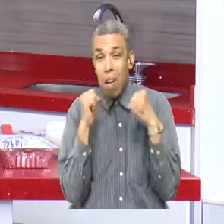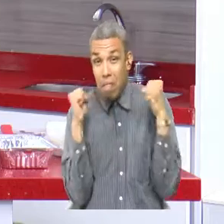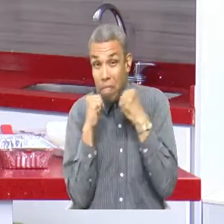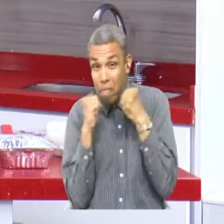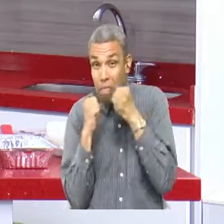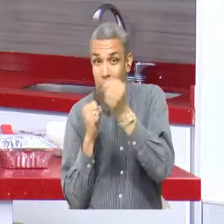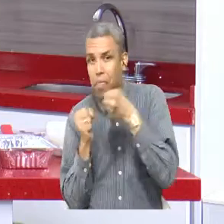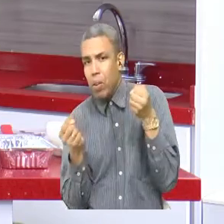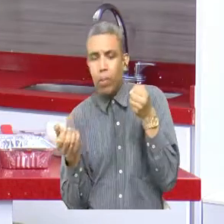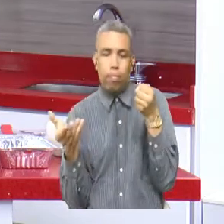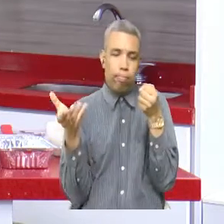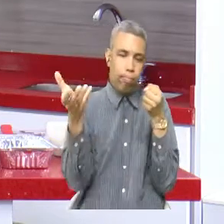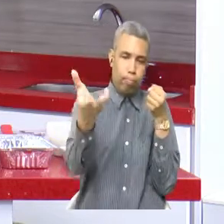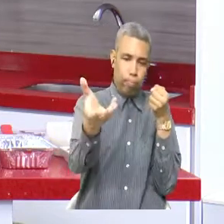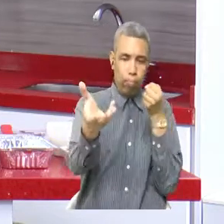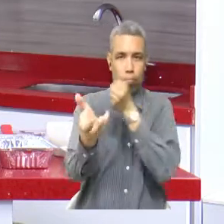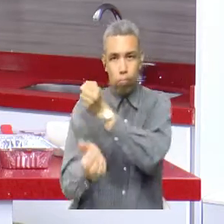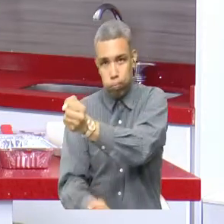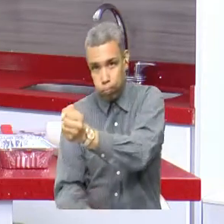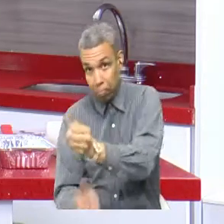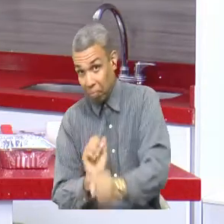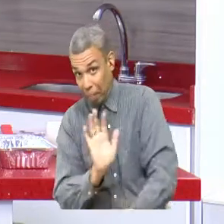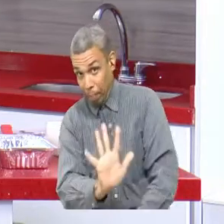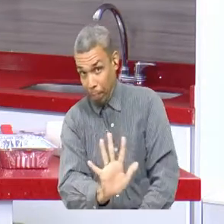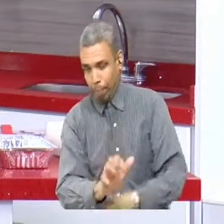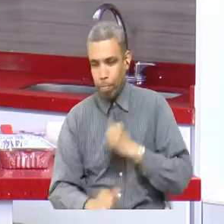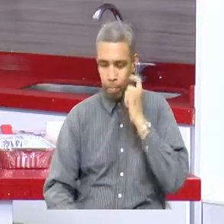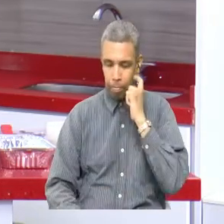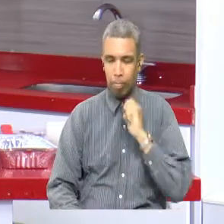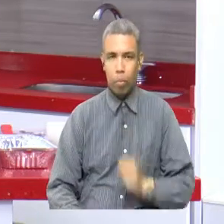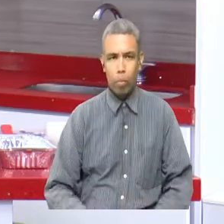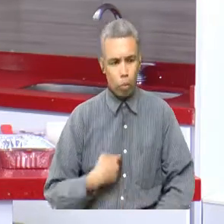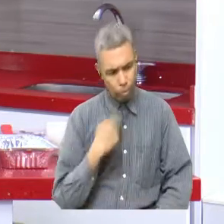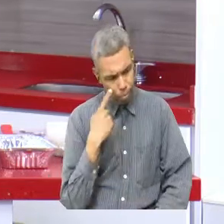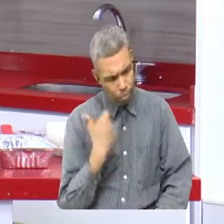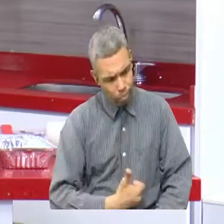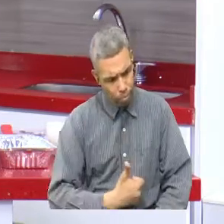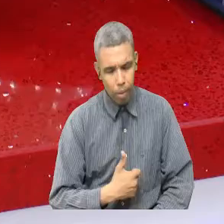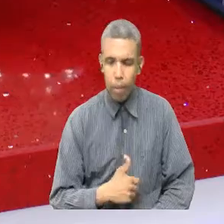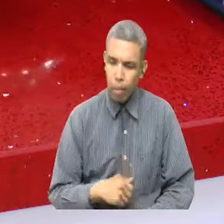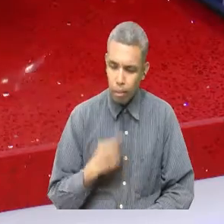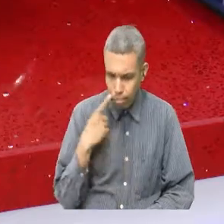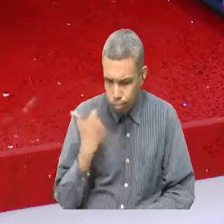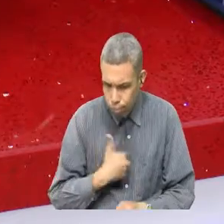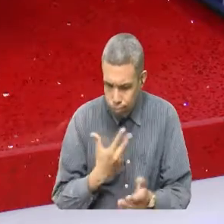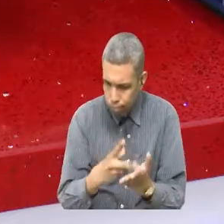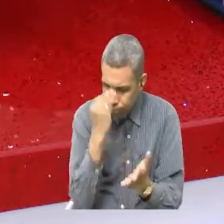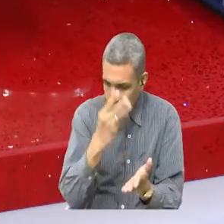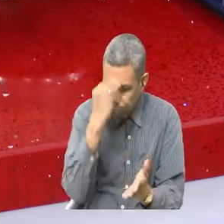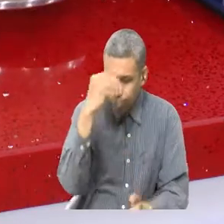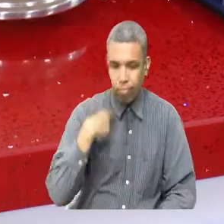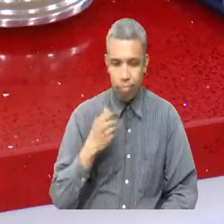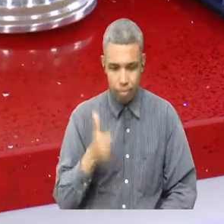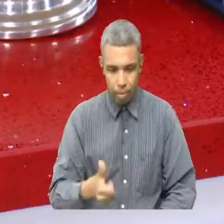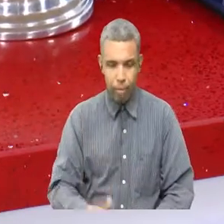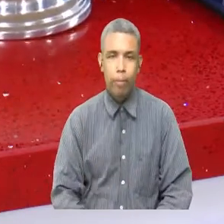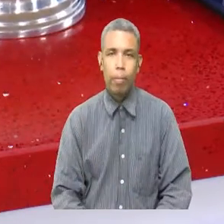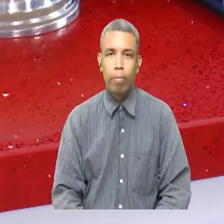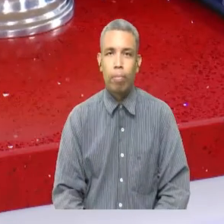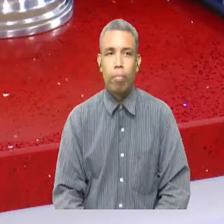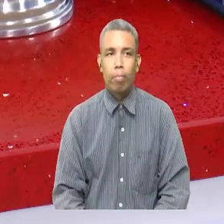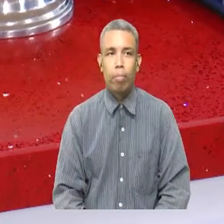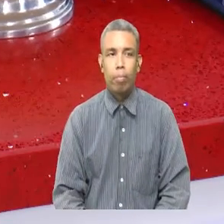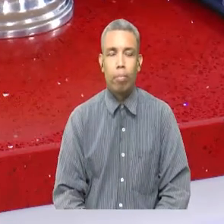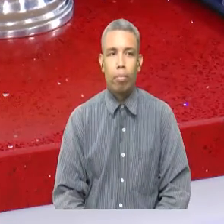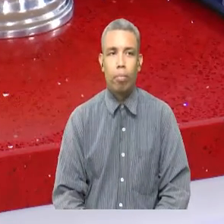Esa es la consistencia del postre, mira. Chévere, me encanta. Para una